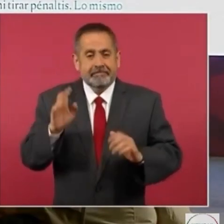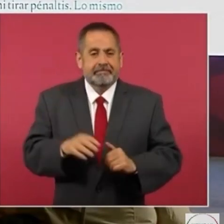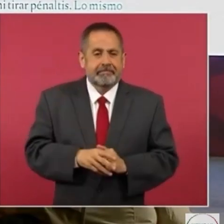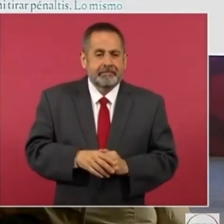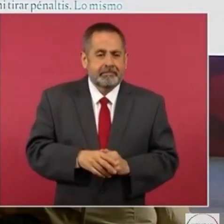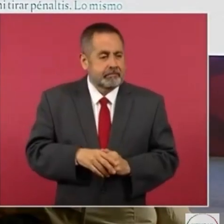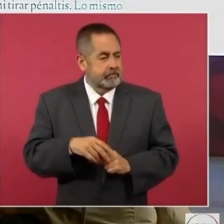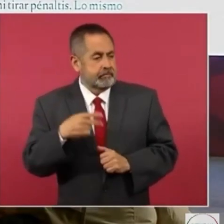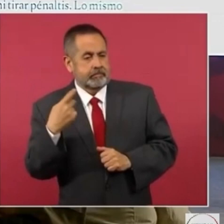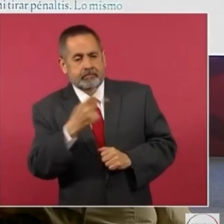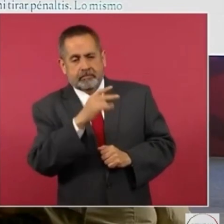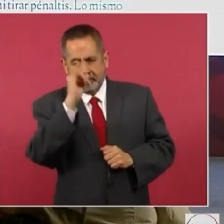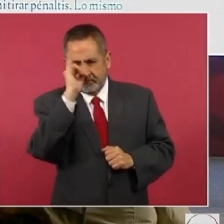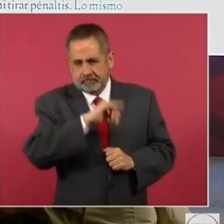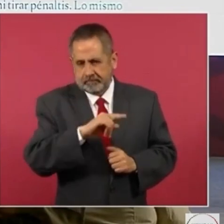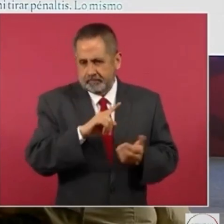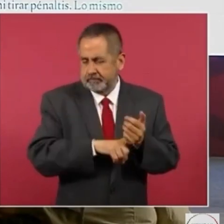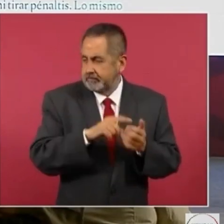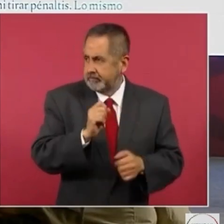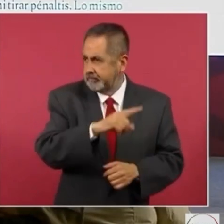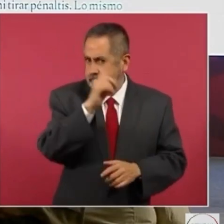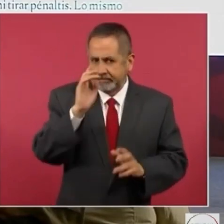sus jefes.